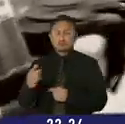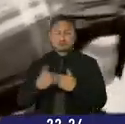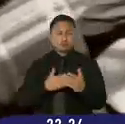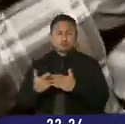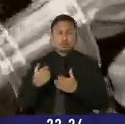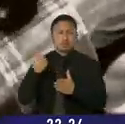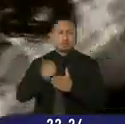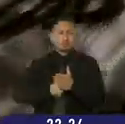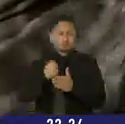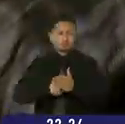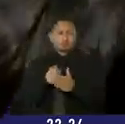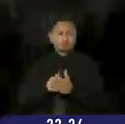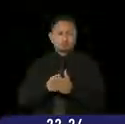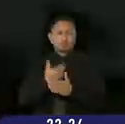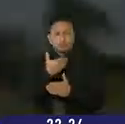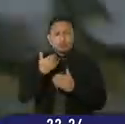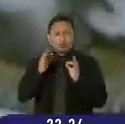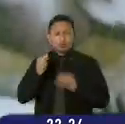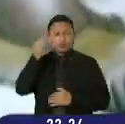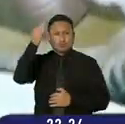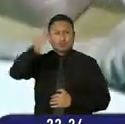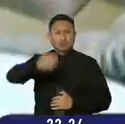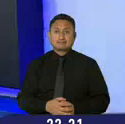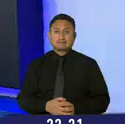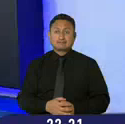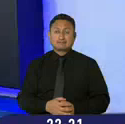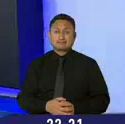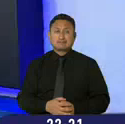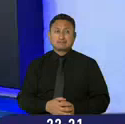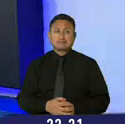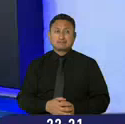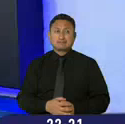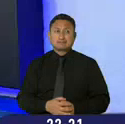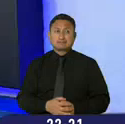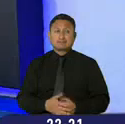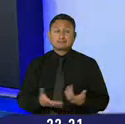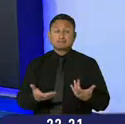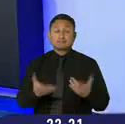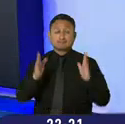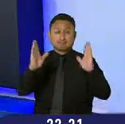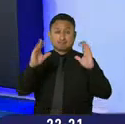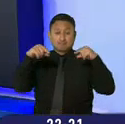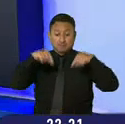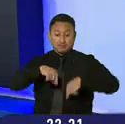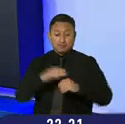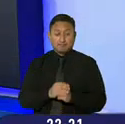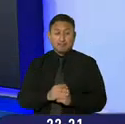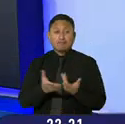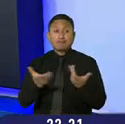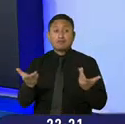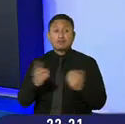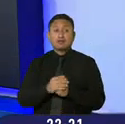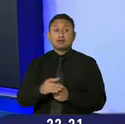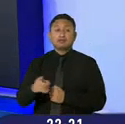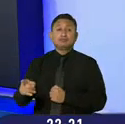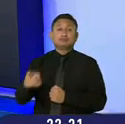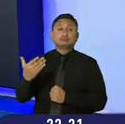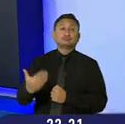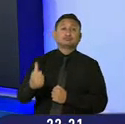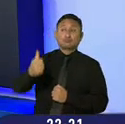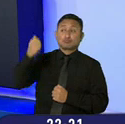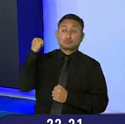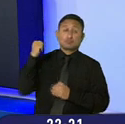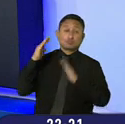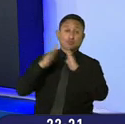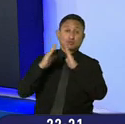mejor. Informó Caterine Aguirre. Atención, instalaciones de la parte posterior del Comando de Policía